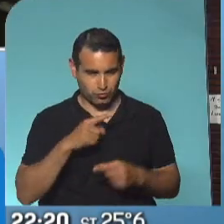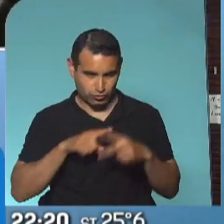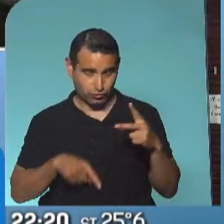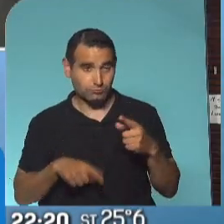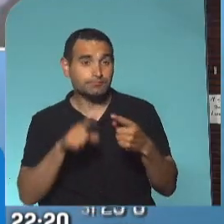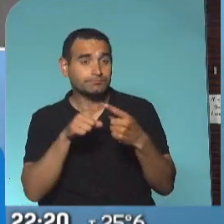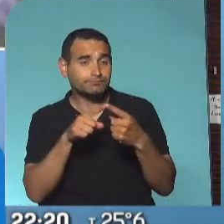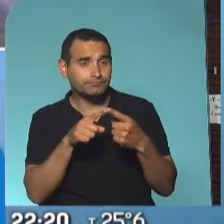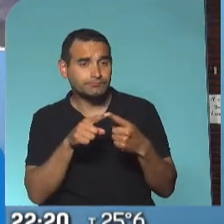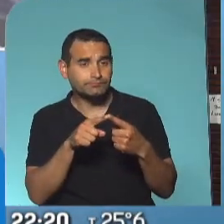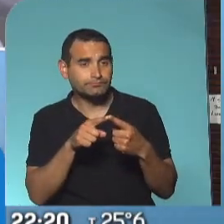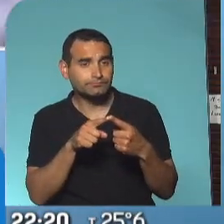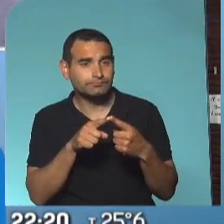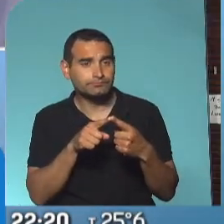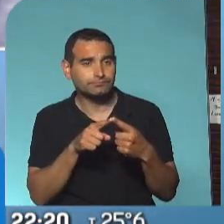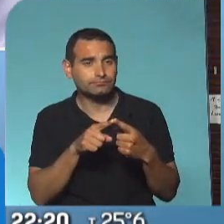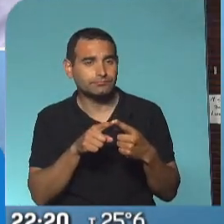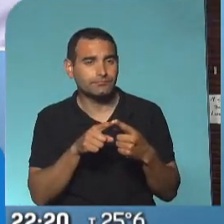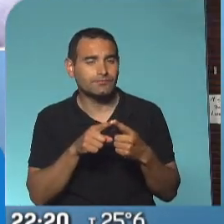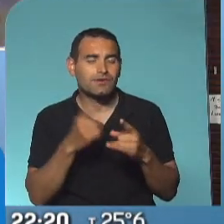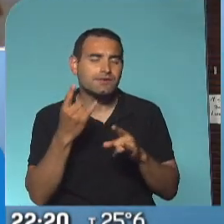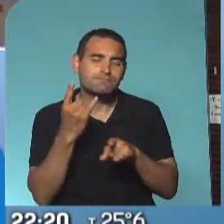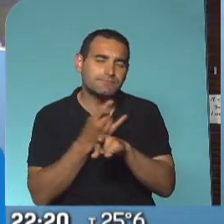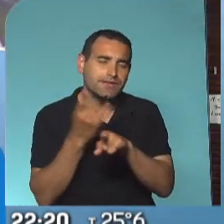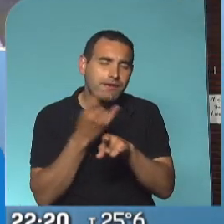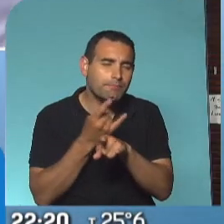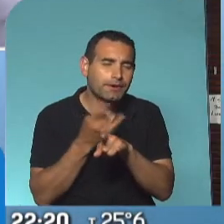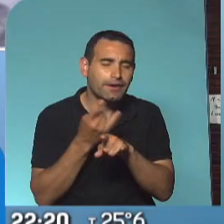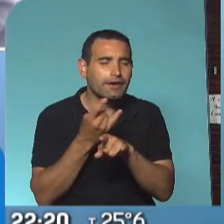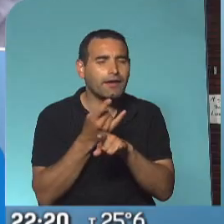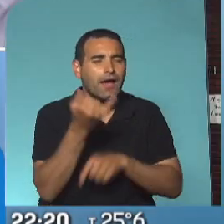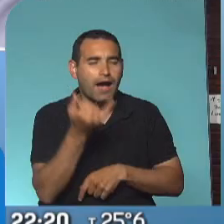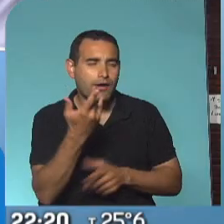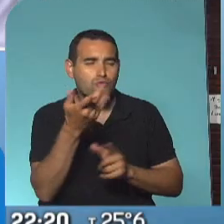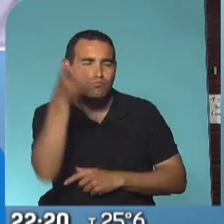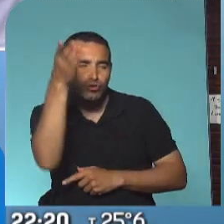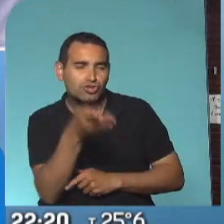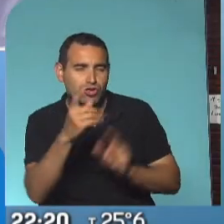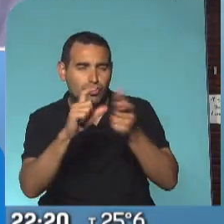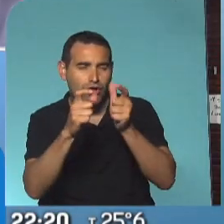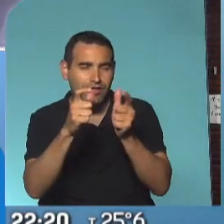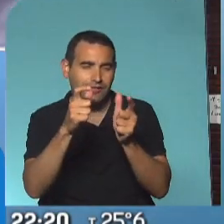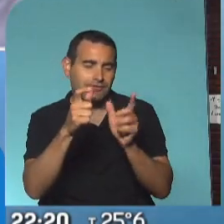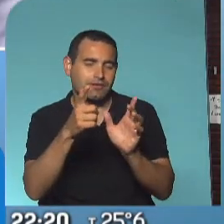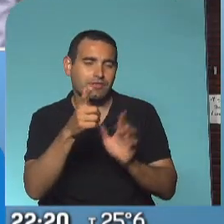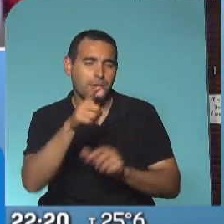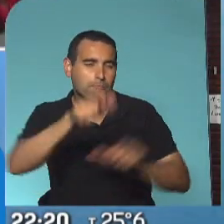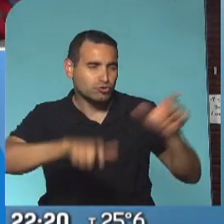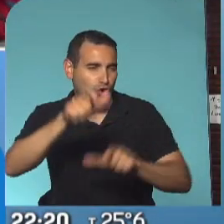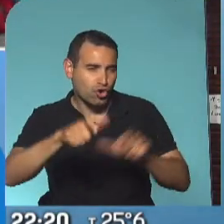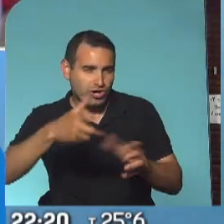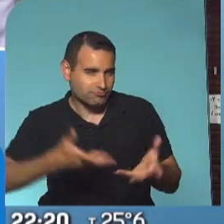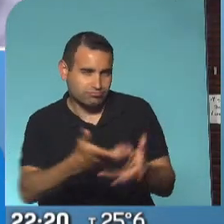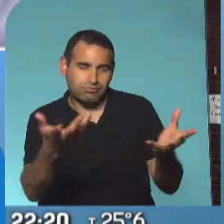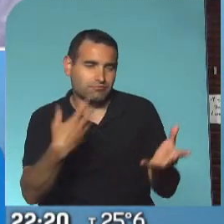En primer lugar, siempre hay un porcentaje grande de la población que no